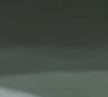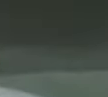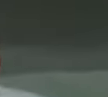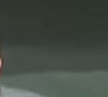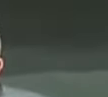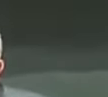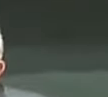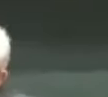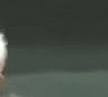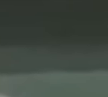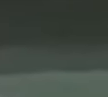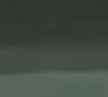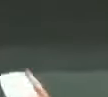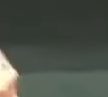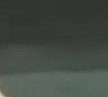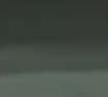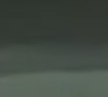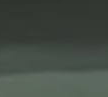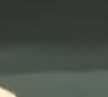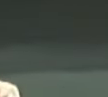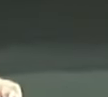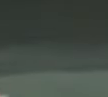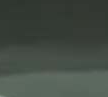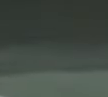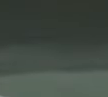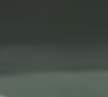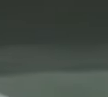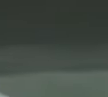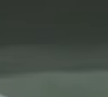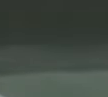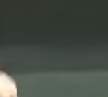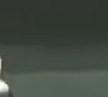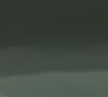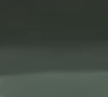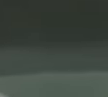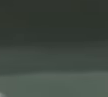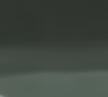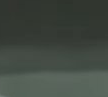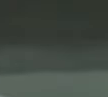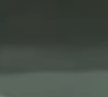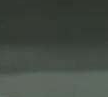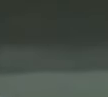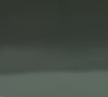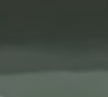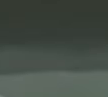ser. Lo primero que nos habla la Biblia de Dios es de su voz.